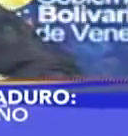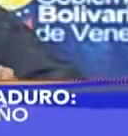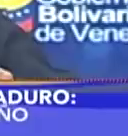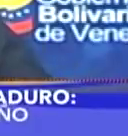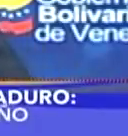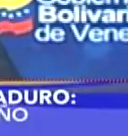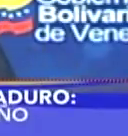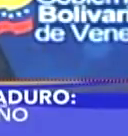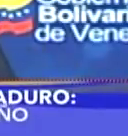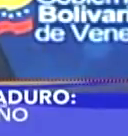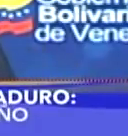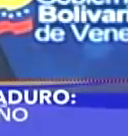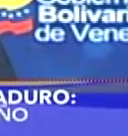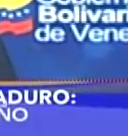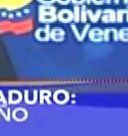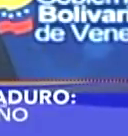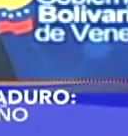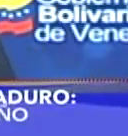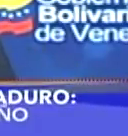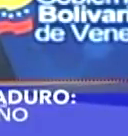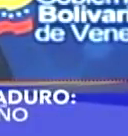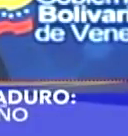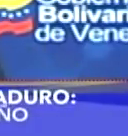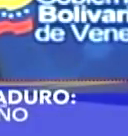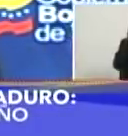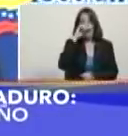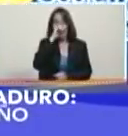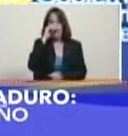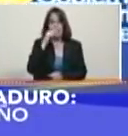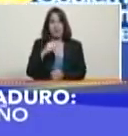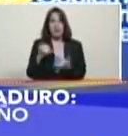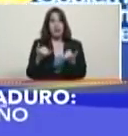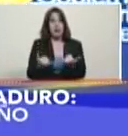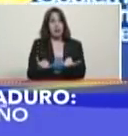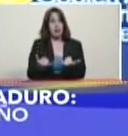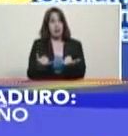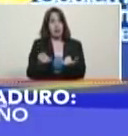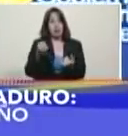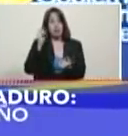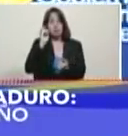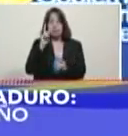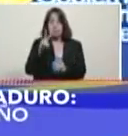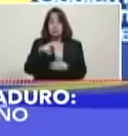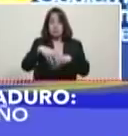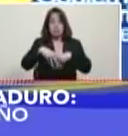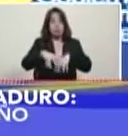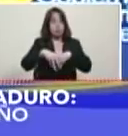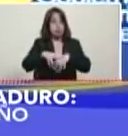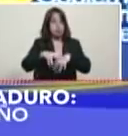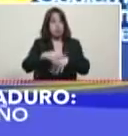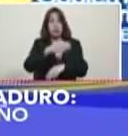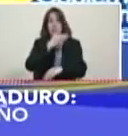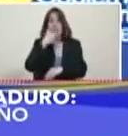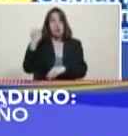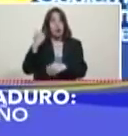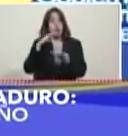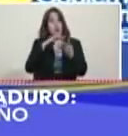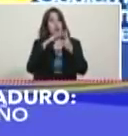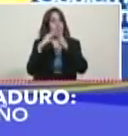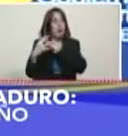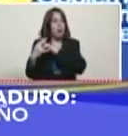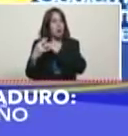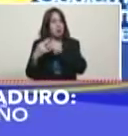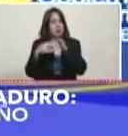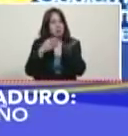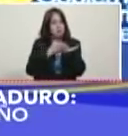indestructible. No nos pueden destruir. Esa imagen es fabulosa de las movilizaciones que salen de los barrios, de los caminos, de